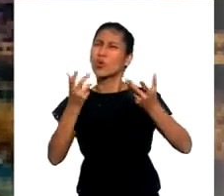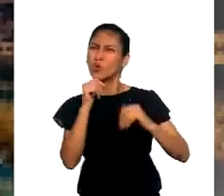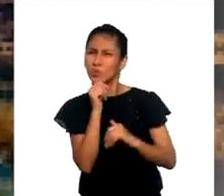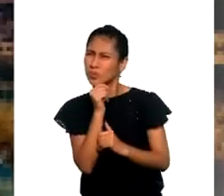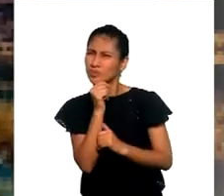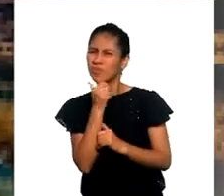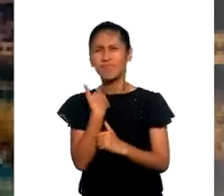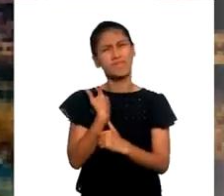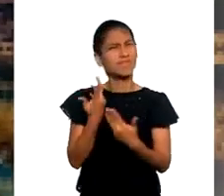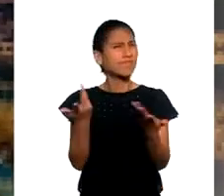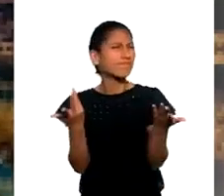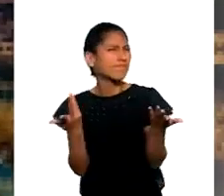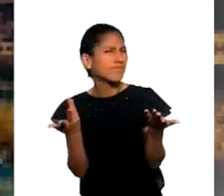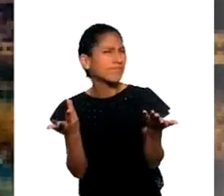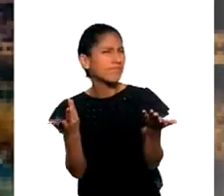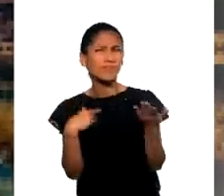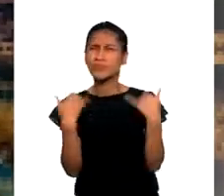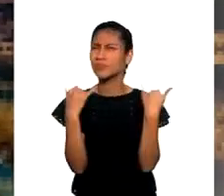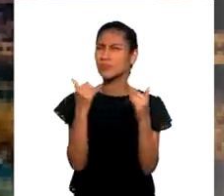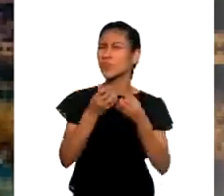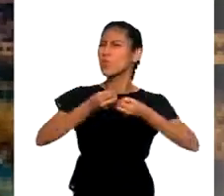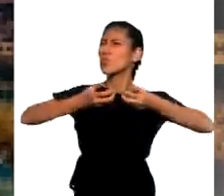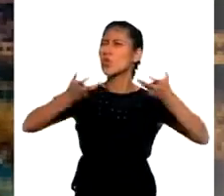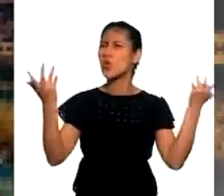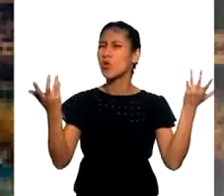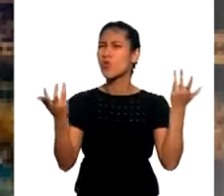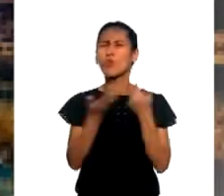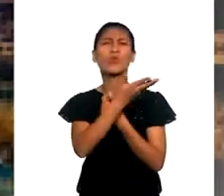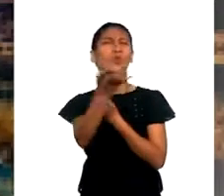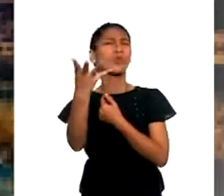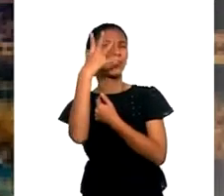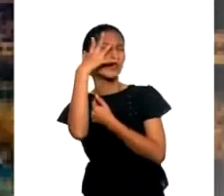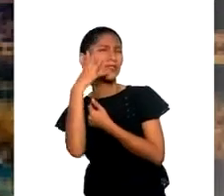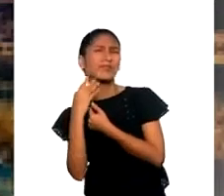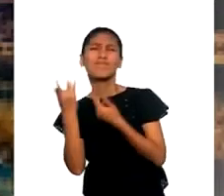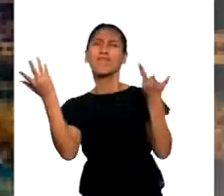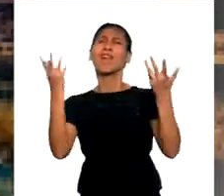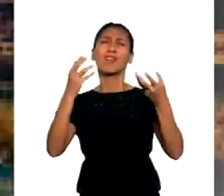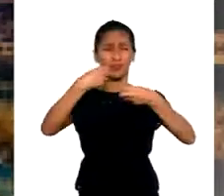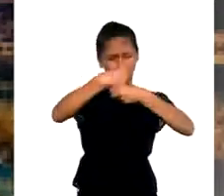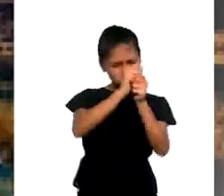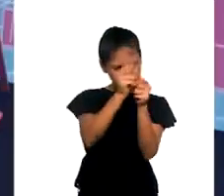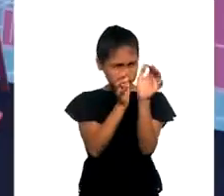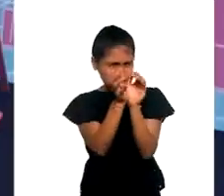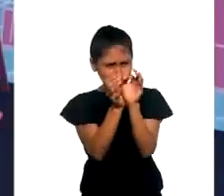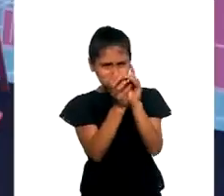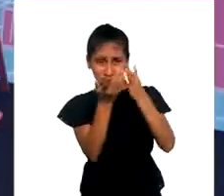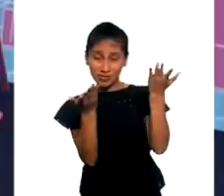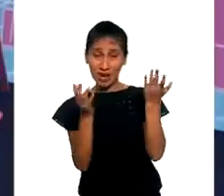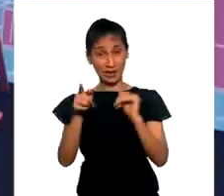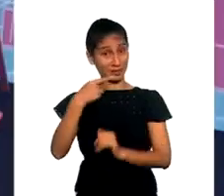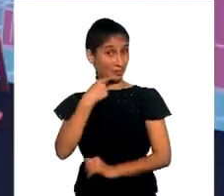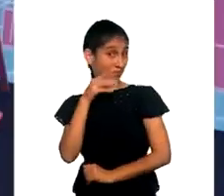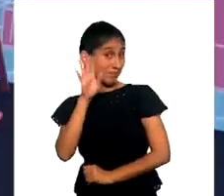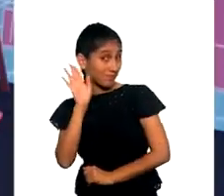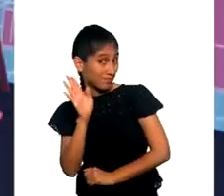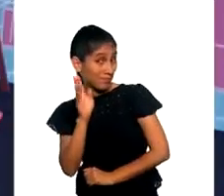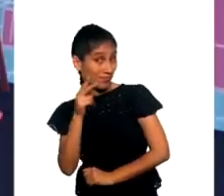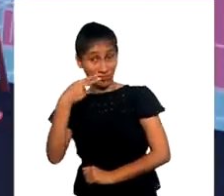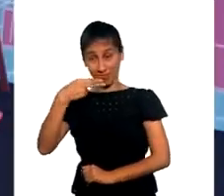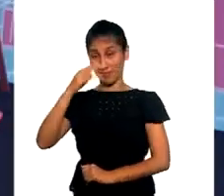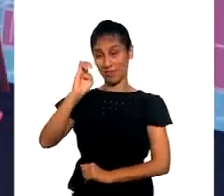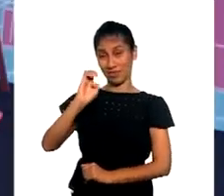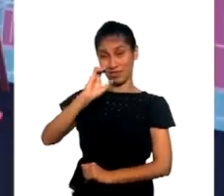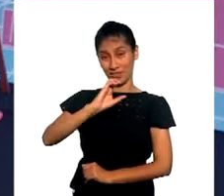órgano como juego expertos y expertas del origami y héctor nos